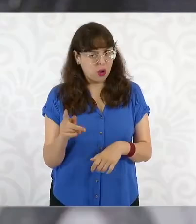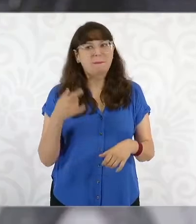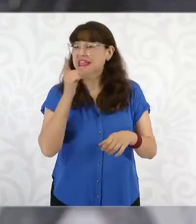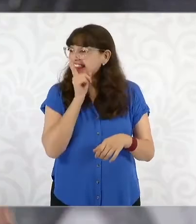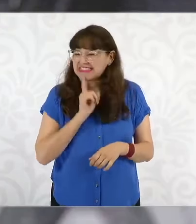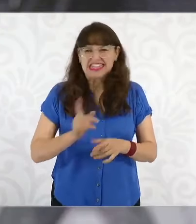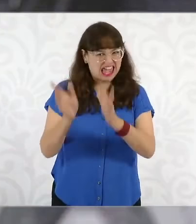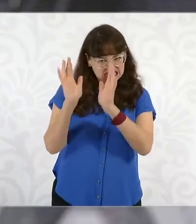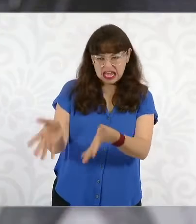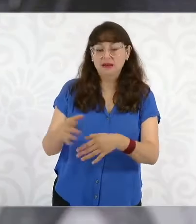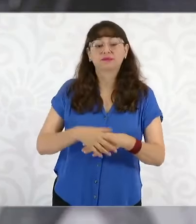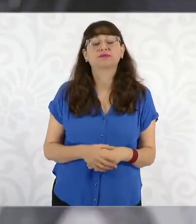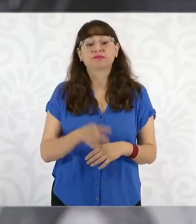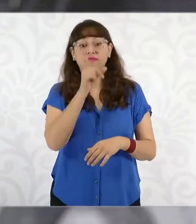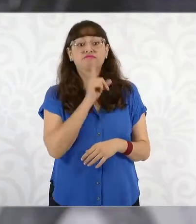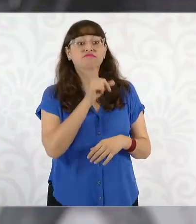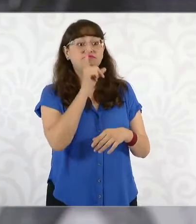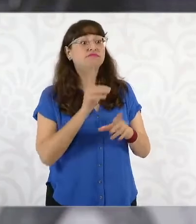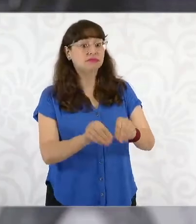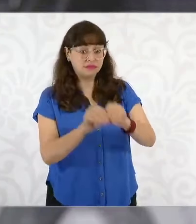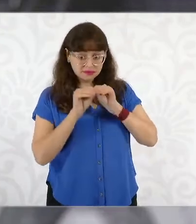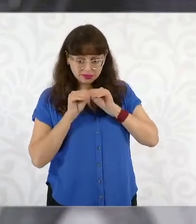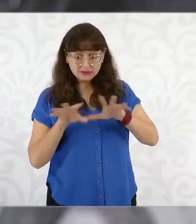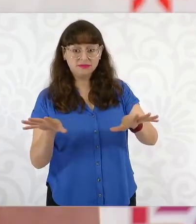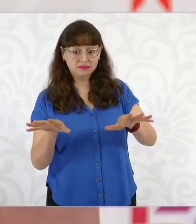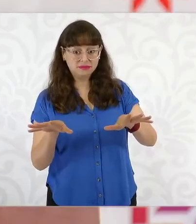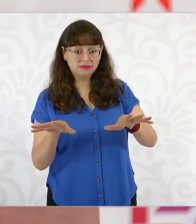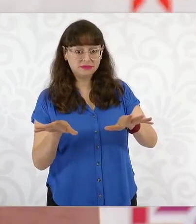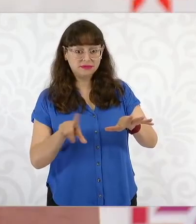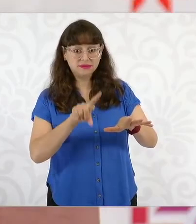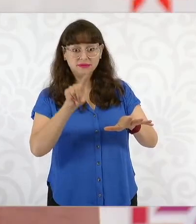mentiras. Pero de ahí lo agarran